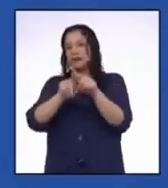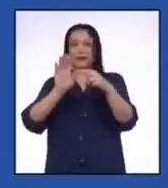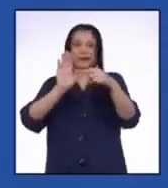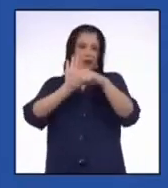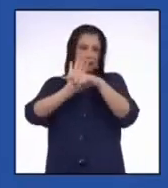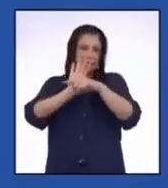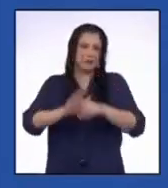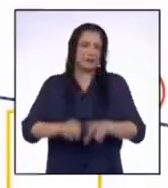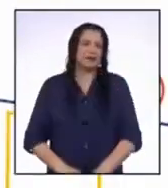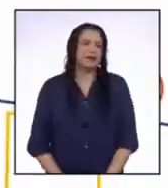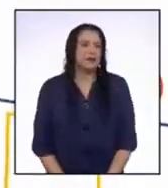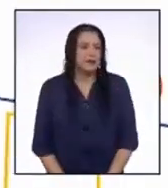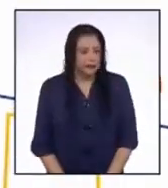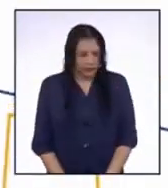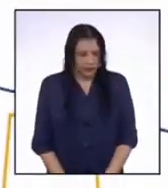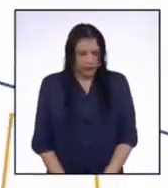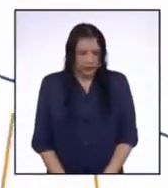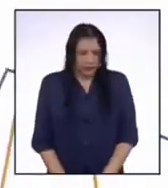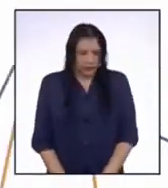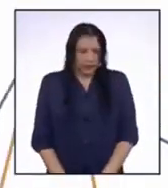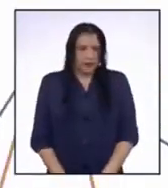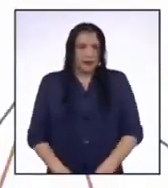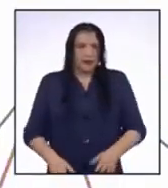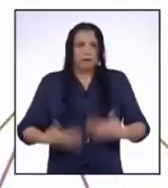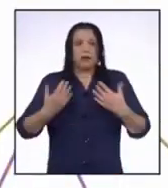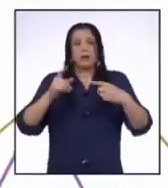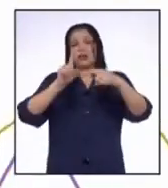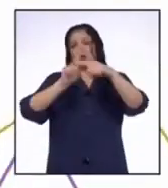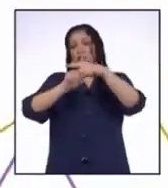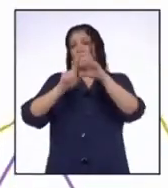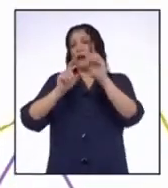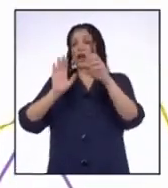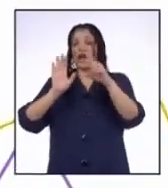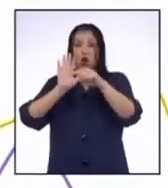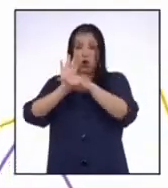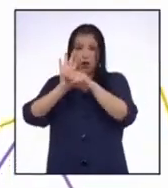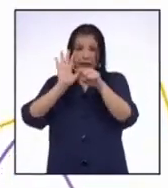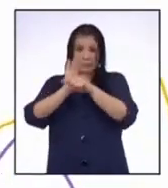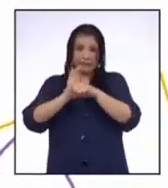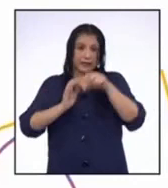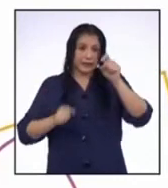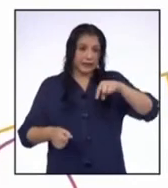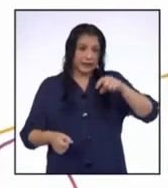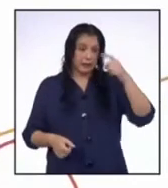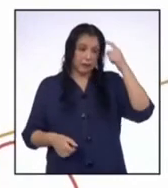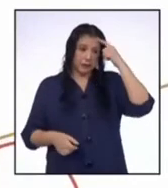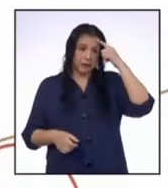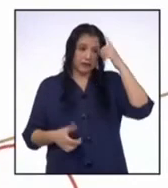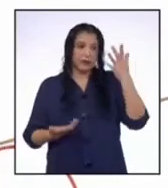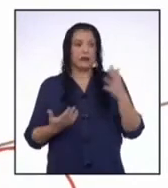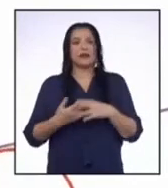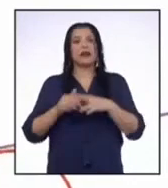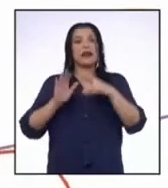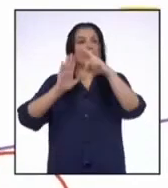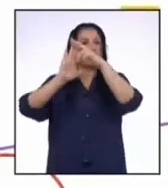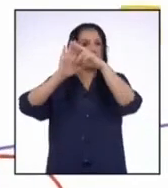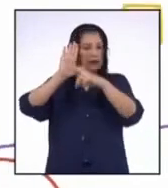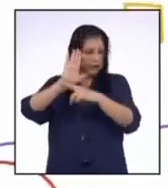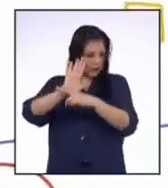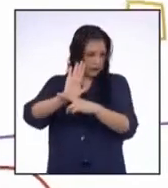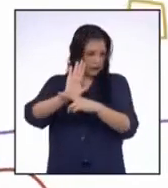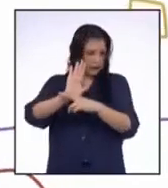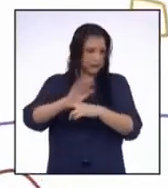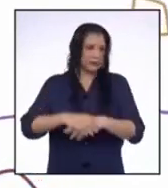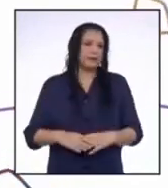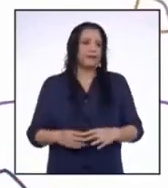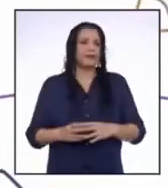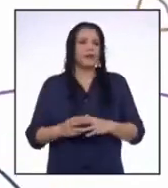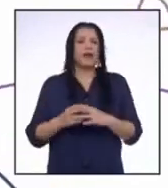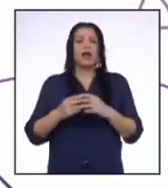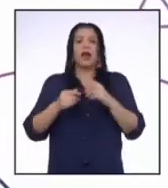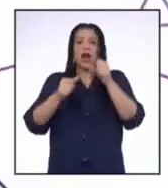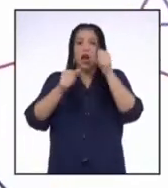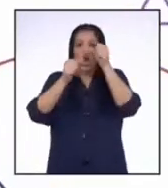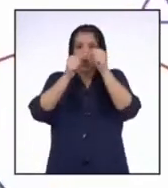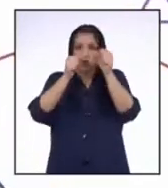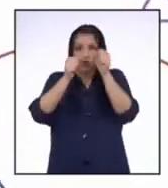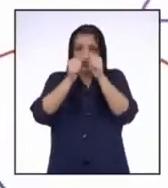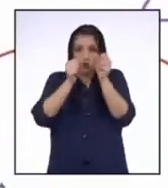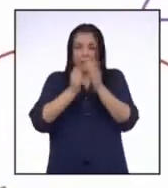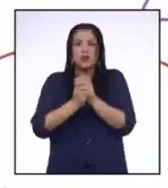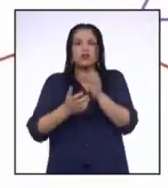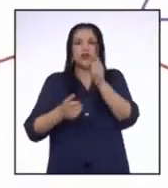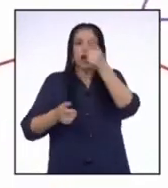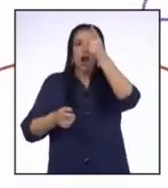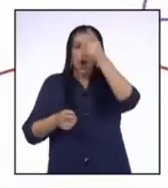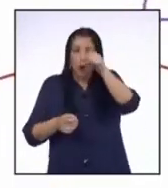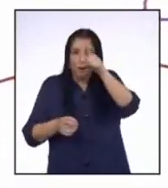sustracción. Para sumar o restar debemos de tener en cuenta las siguientes reglas. Acomodar los números cuidando que